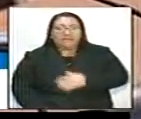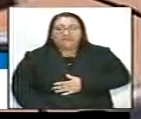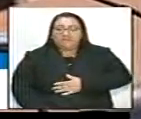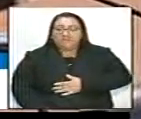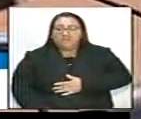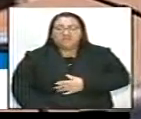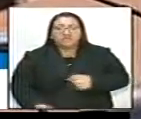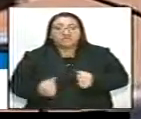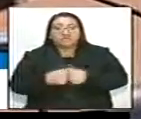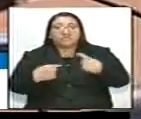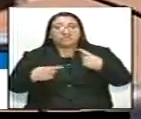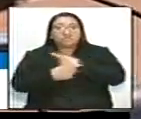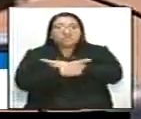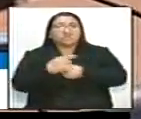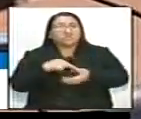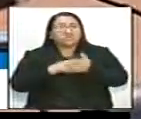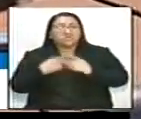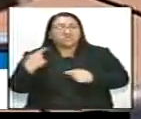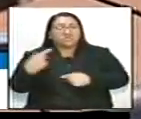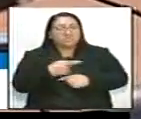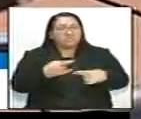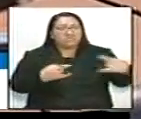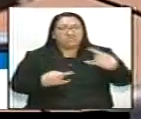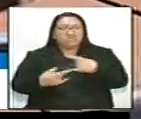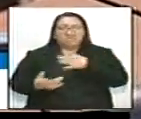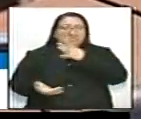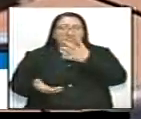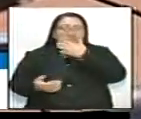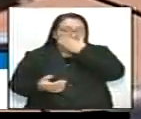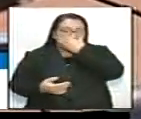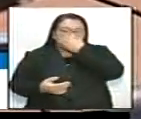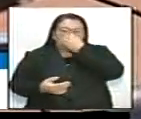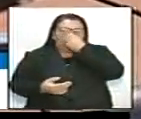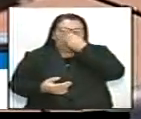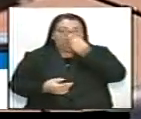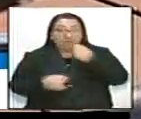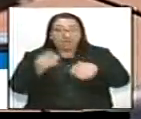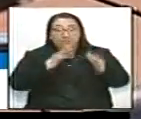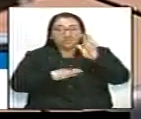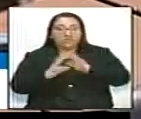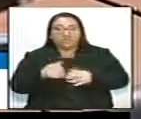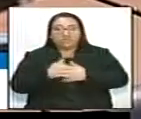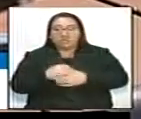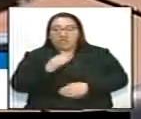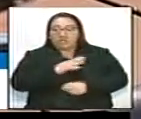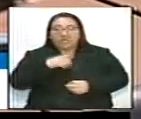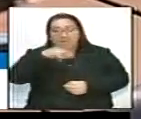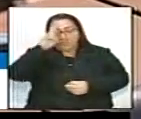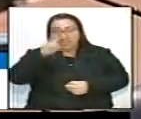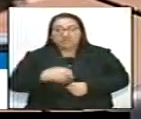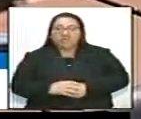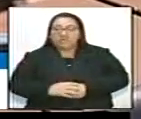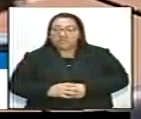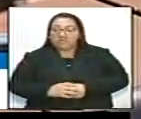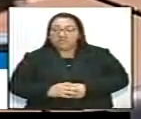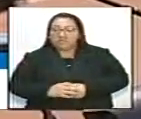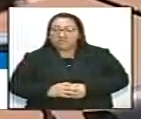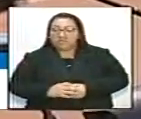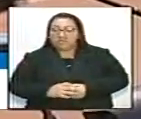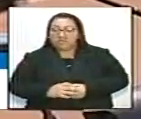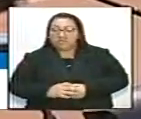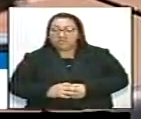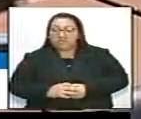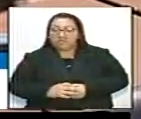este cruce de acusaciones y tener la seguridad de que los intereses del Estado peruano, de la nación peruana,